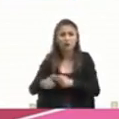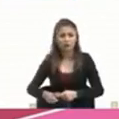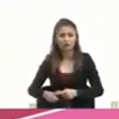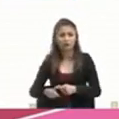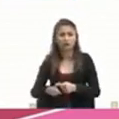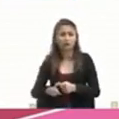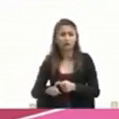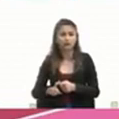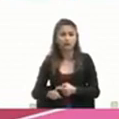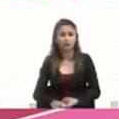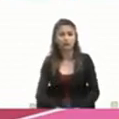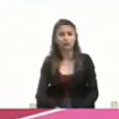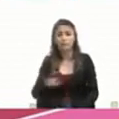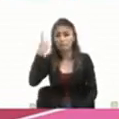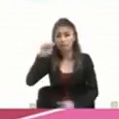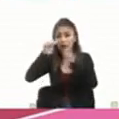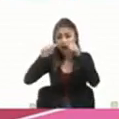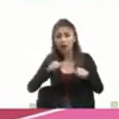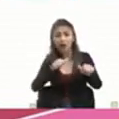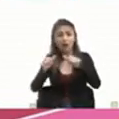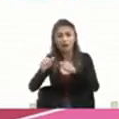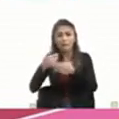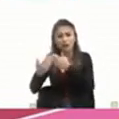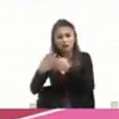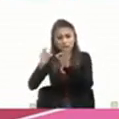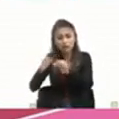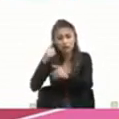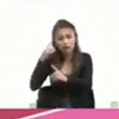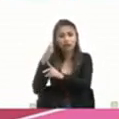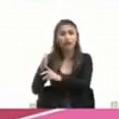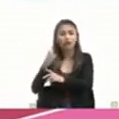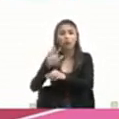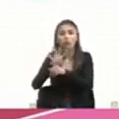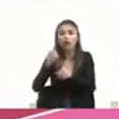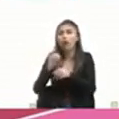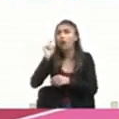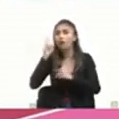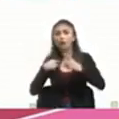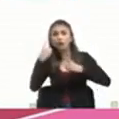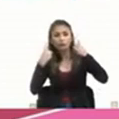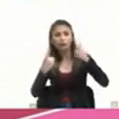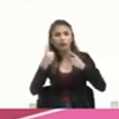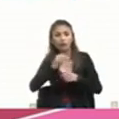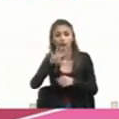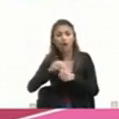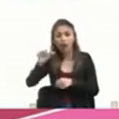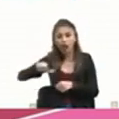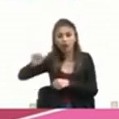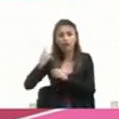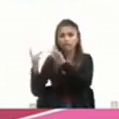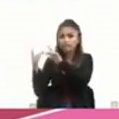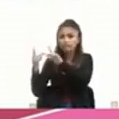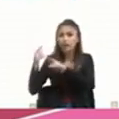hemos canalizados para atender de manera directa las inquietudes que tengamos. Por medio de estas áreas, hemos estado realizando